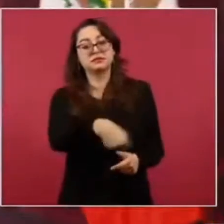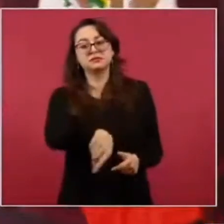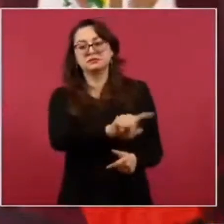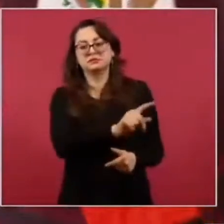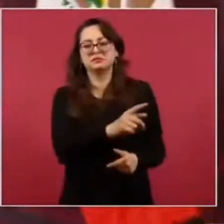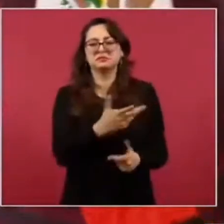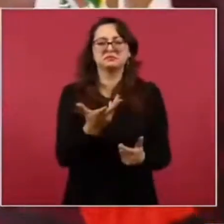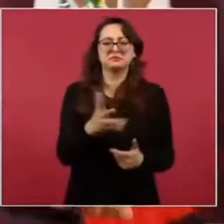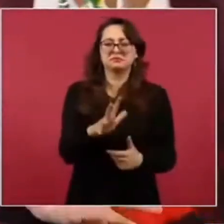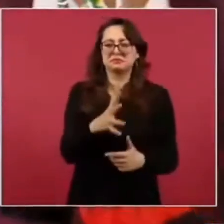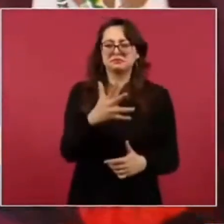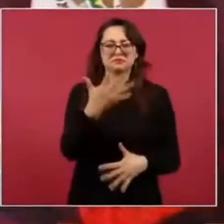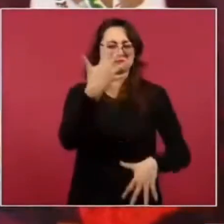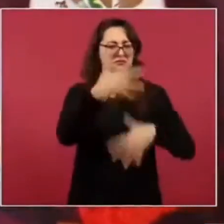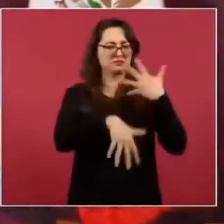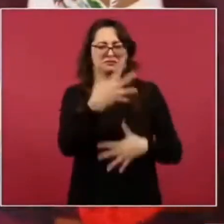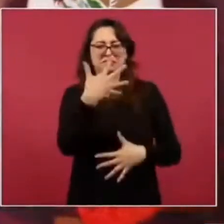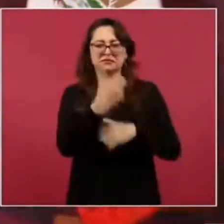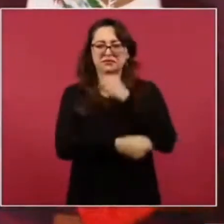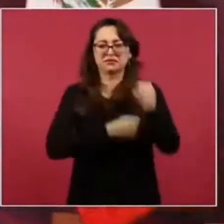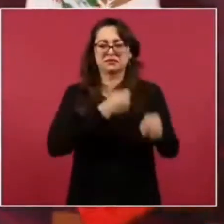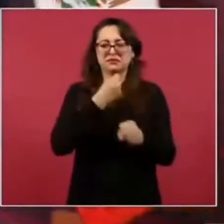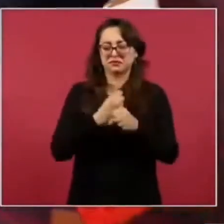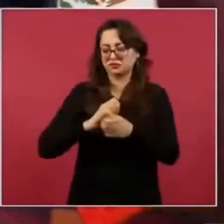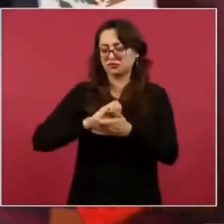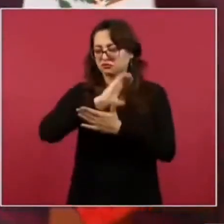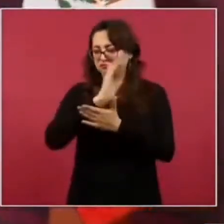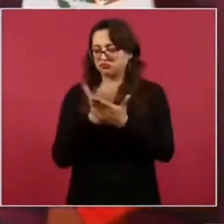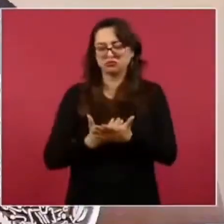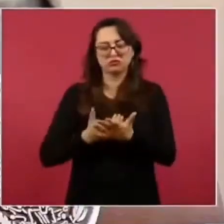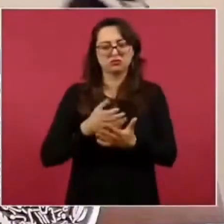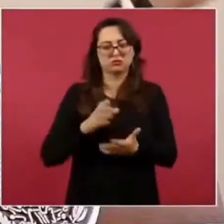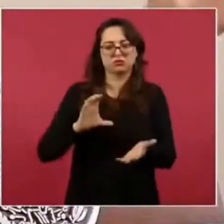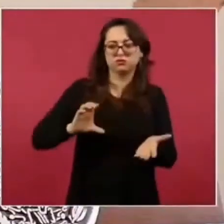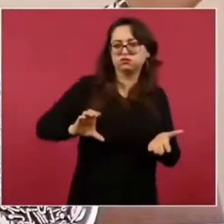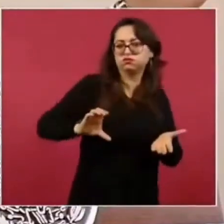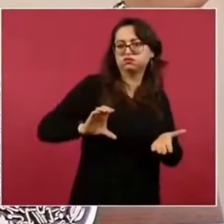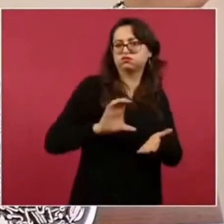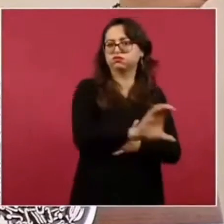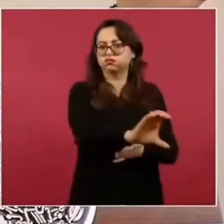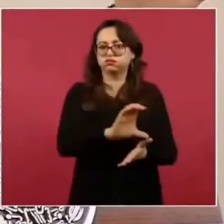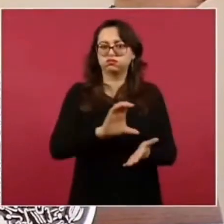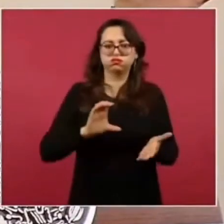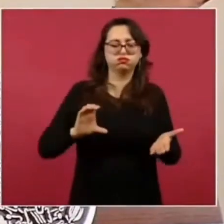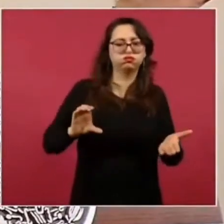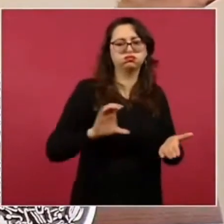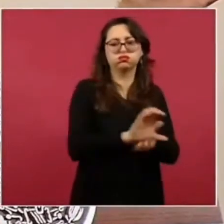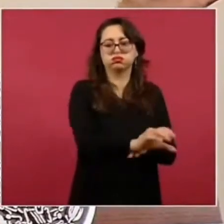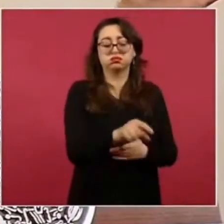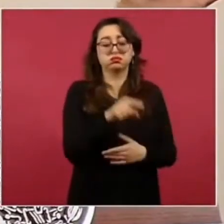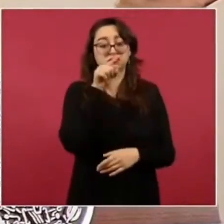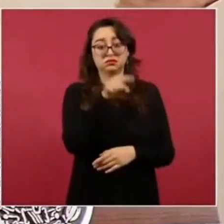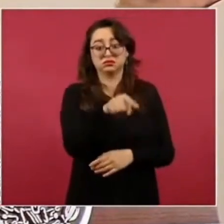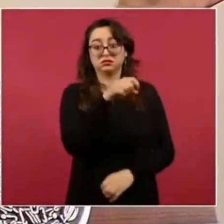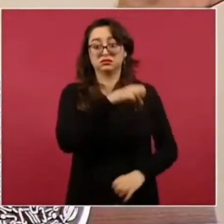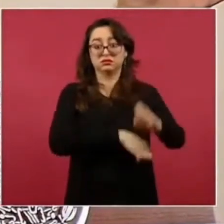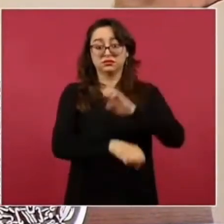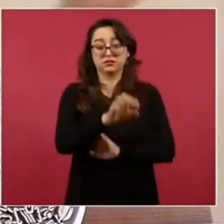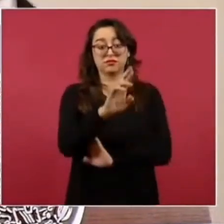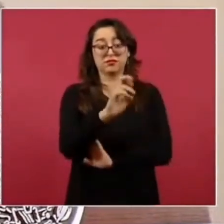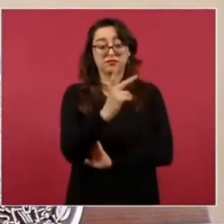contratos onerosos en donde Repsol hizo su agosto,